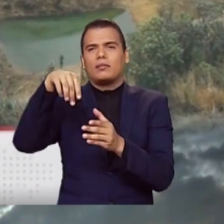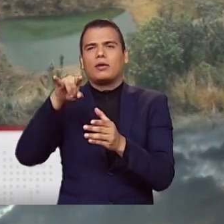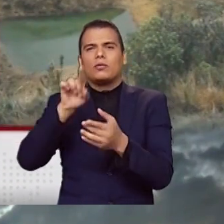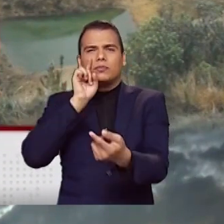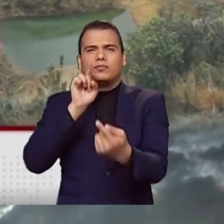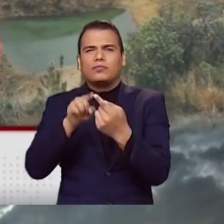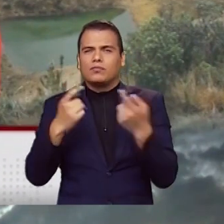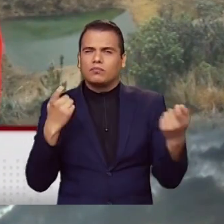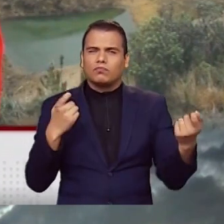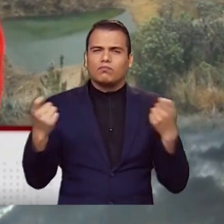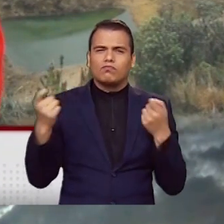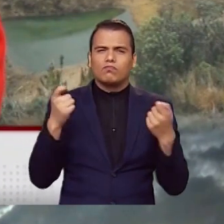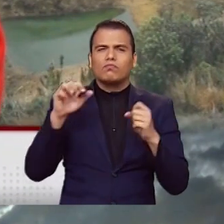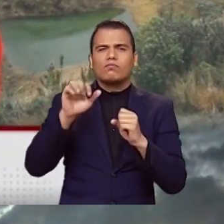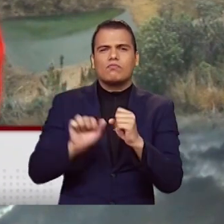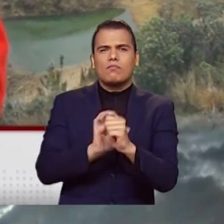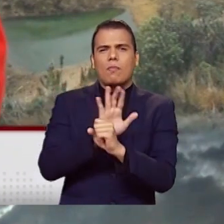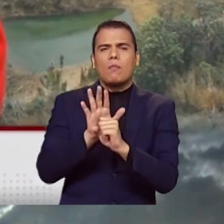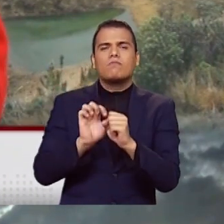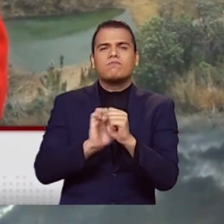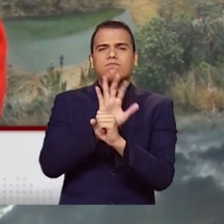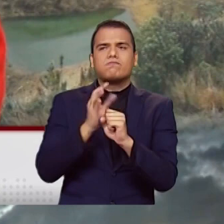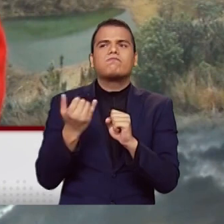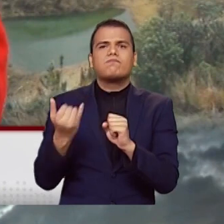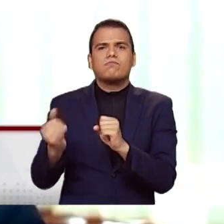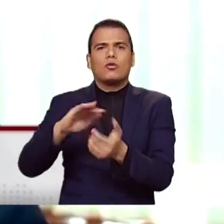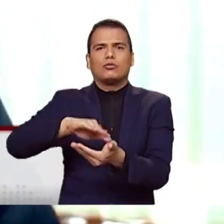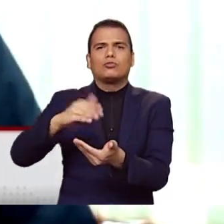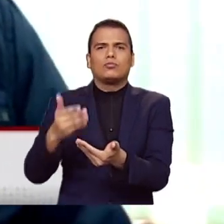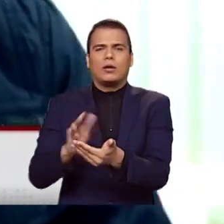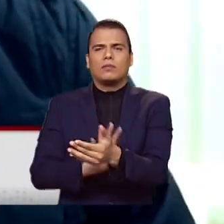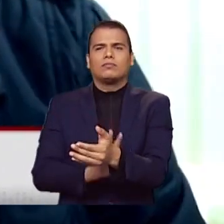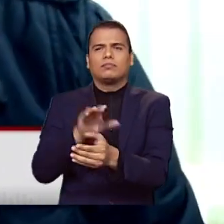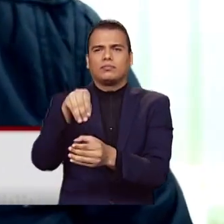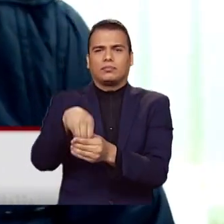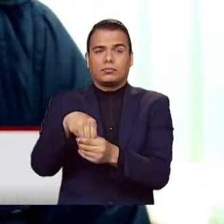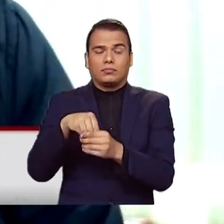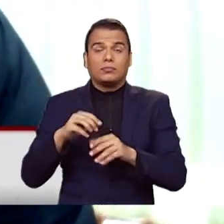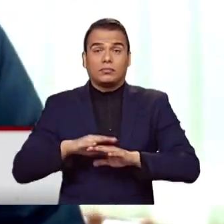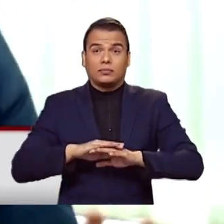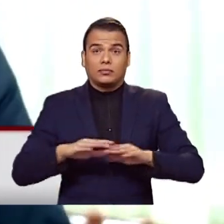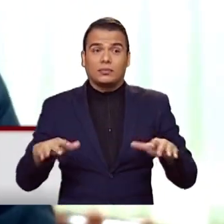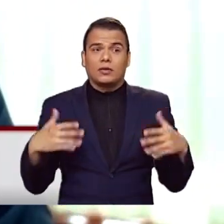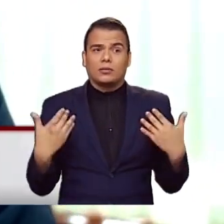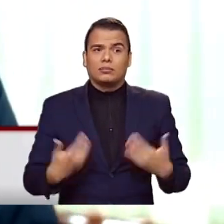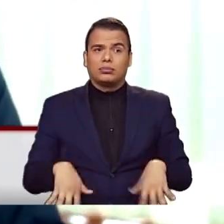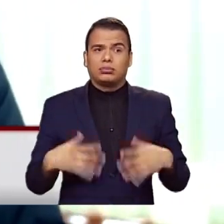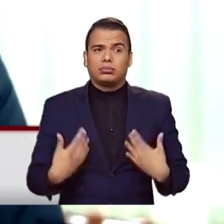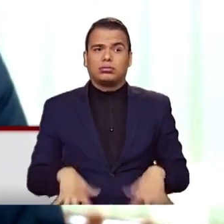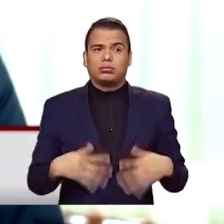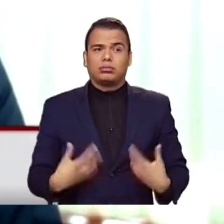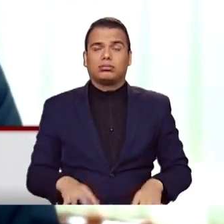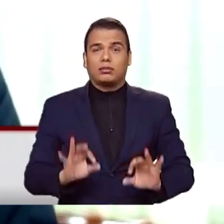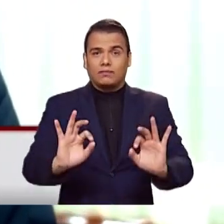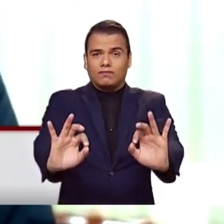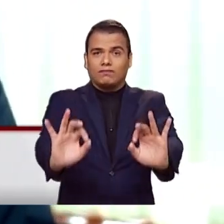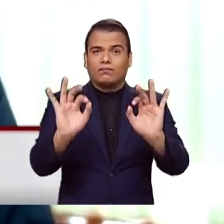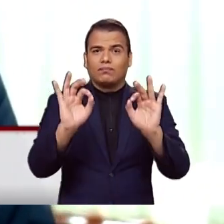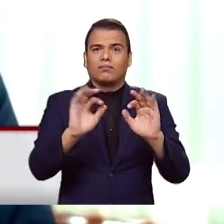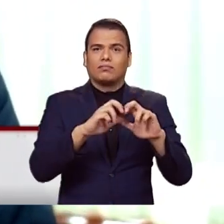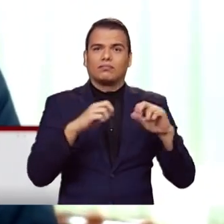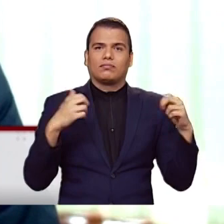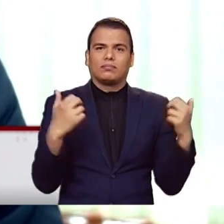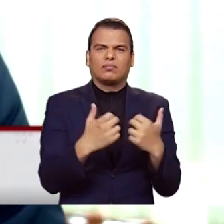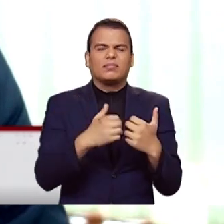para atender la emergencia del COVID-19 en Tumaco. Bueno, hemos terminado una importante reunión hoy con la doctora